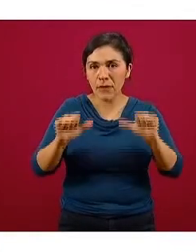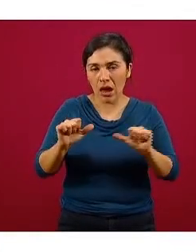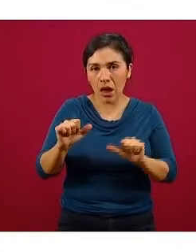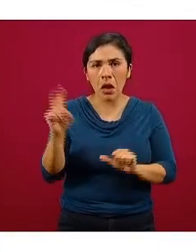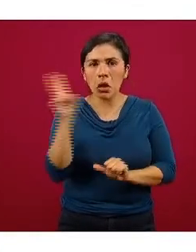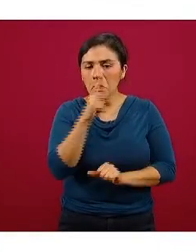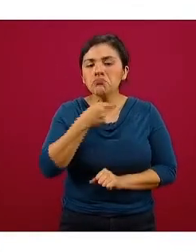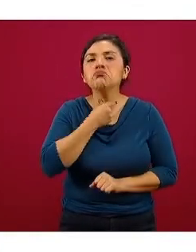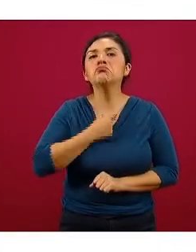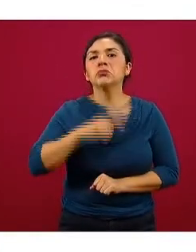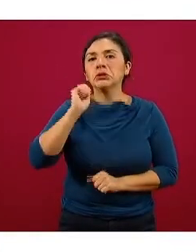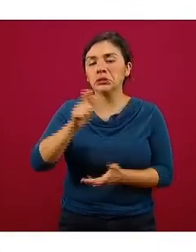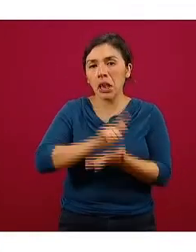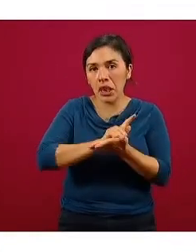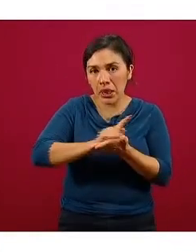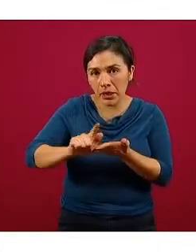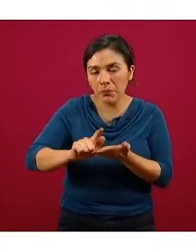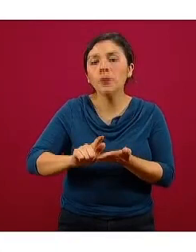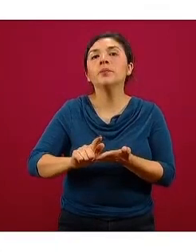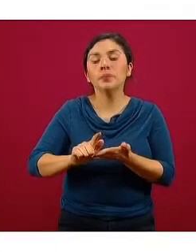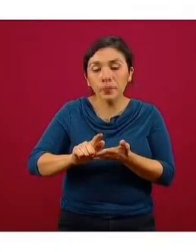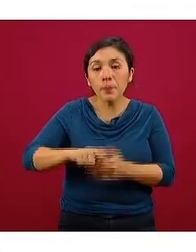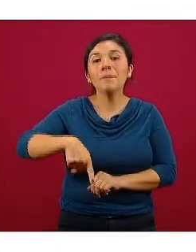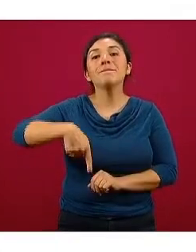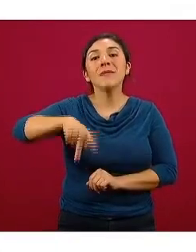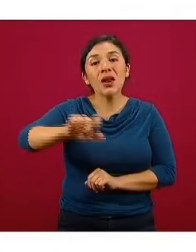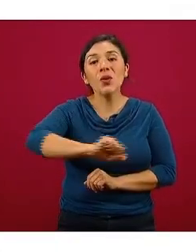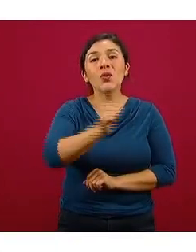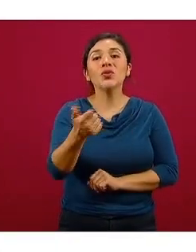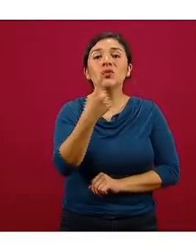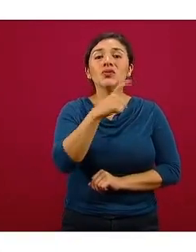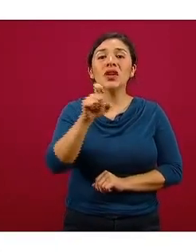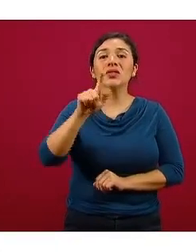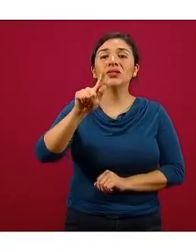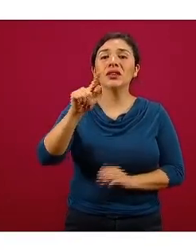vías respiratorias, pero así también